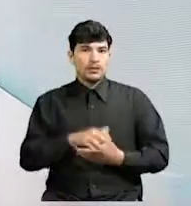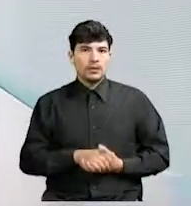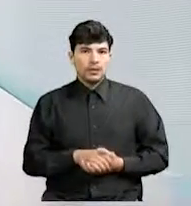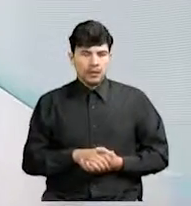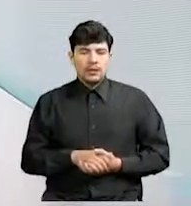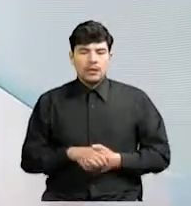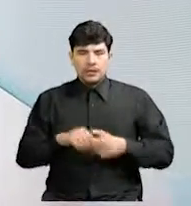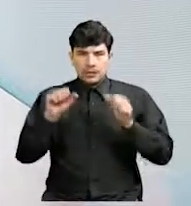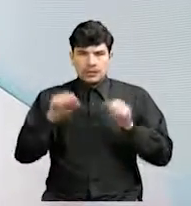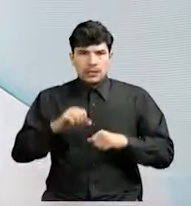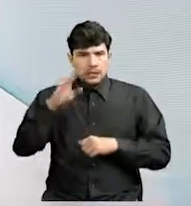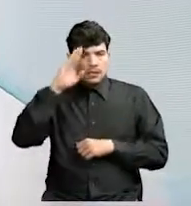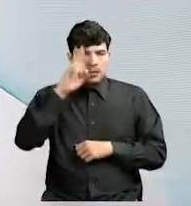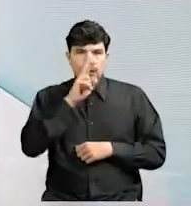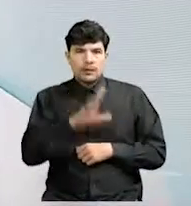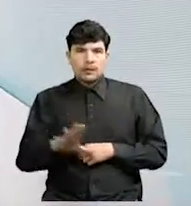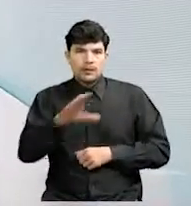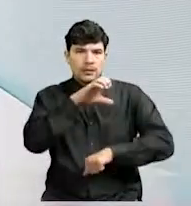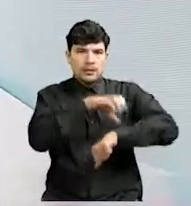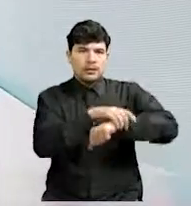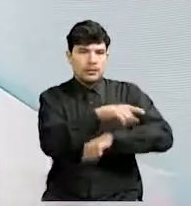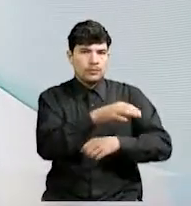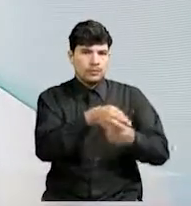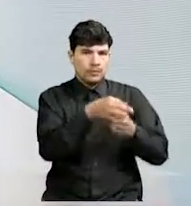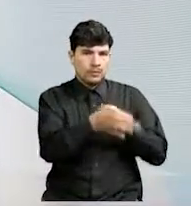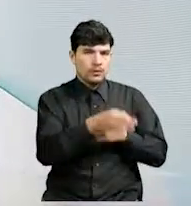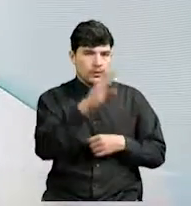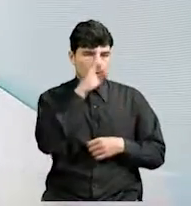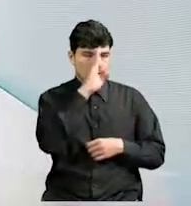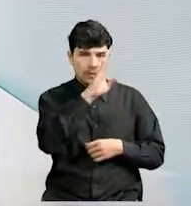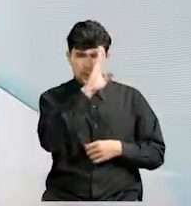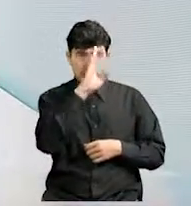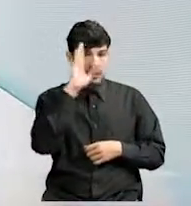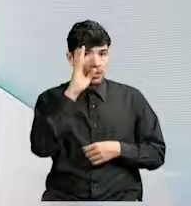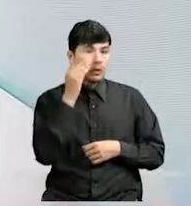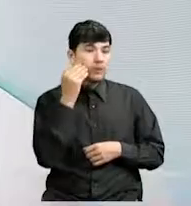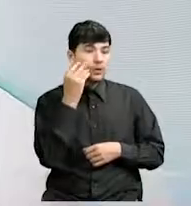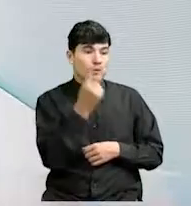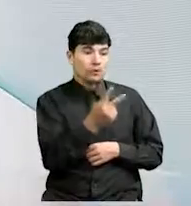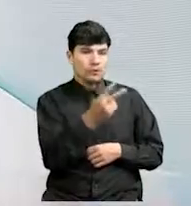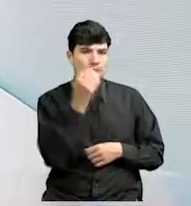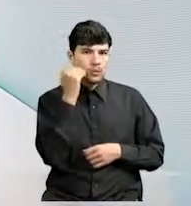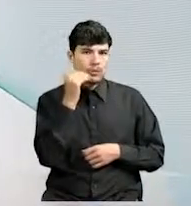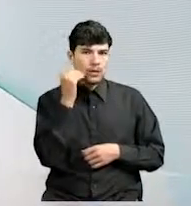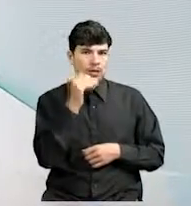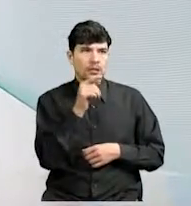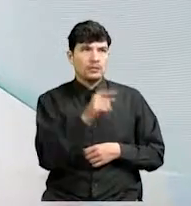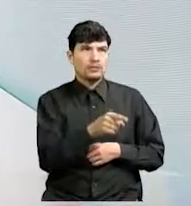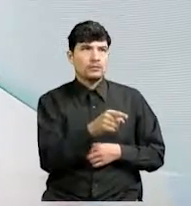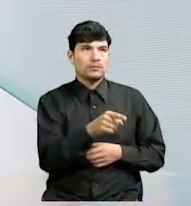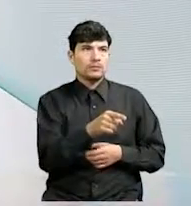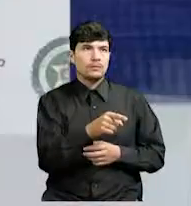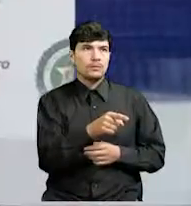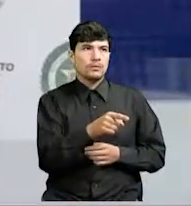Y por otra parte, la policía capturó en San Gil a dos mujeres en momento en que se agredían físicamente en vía pública.